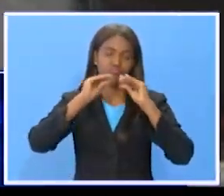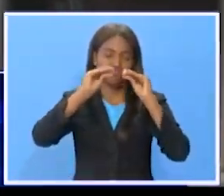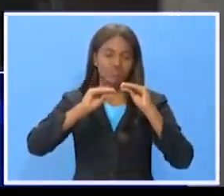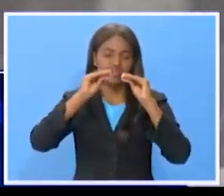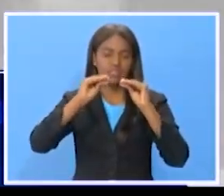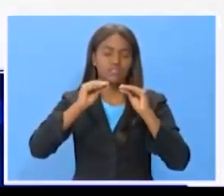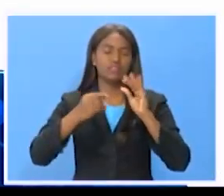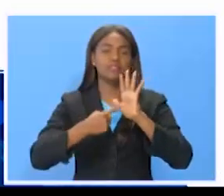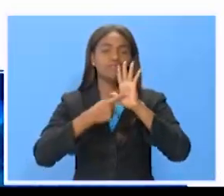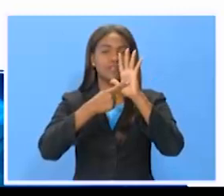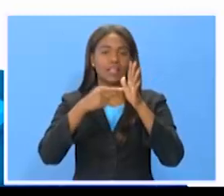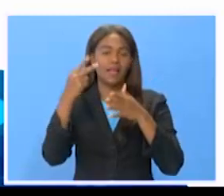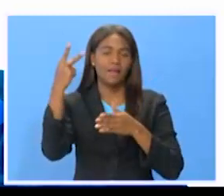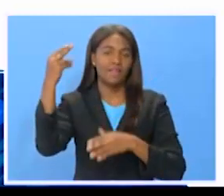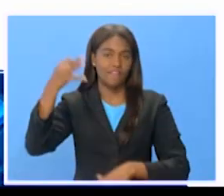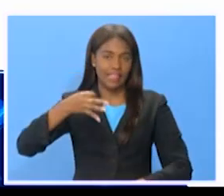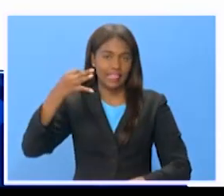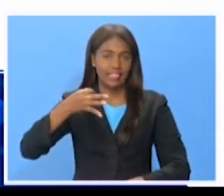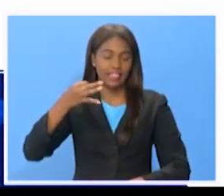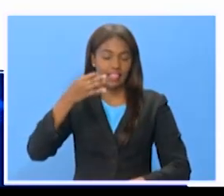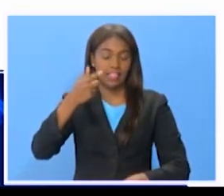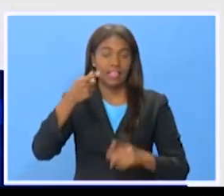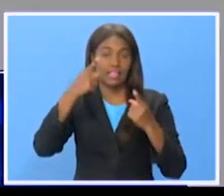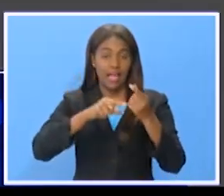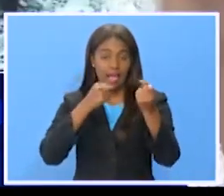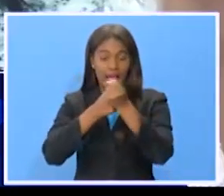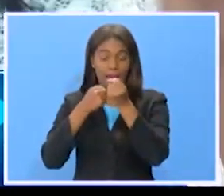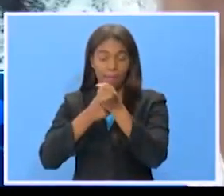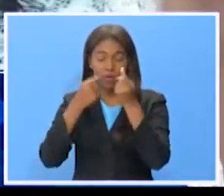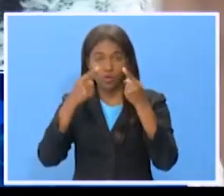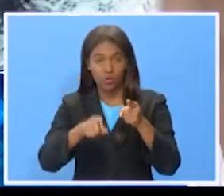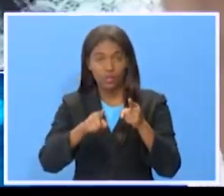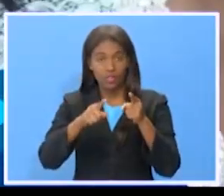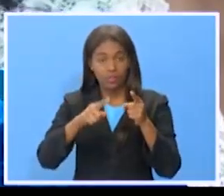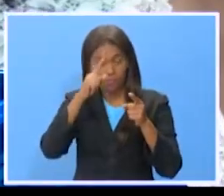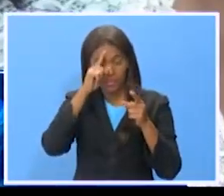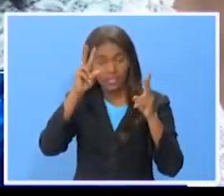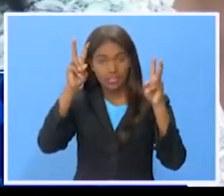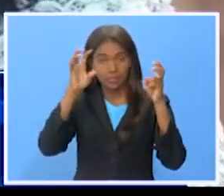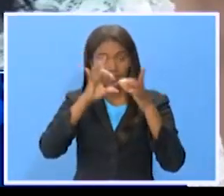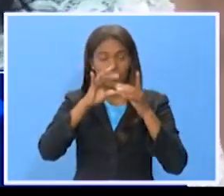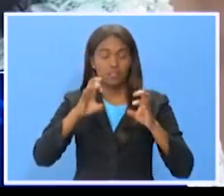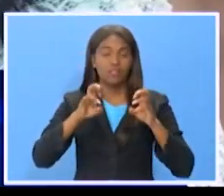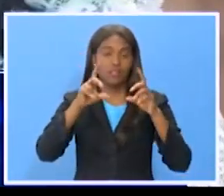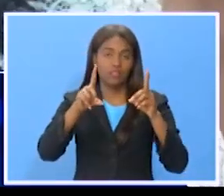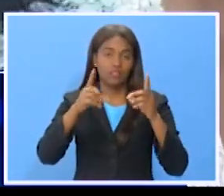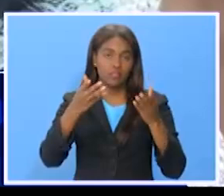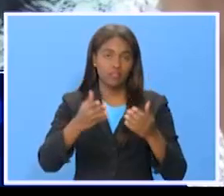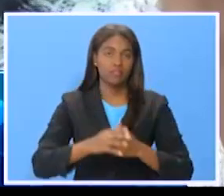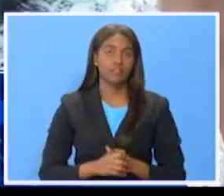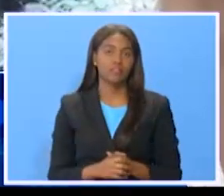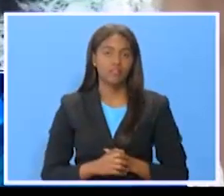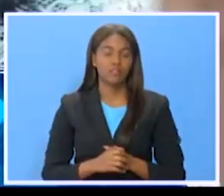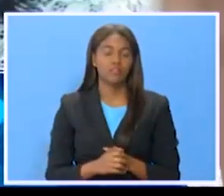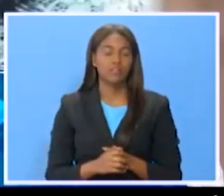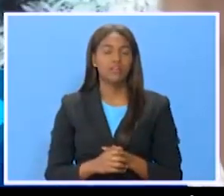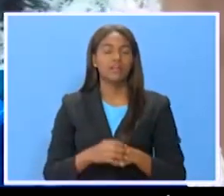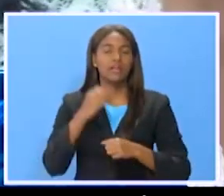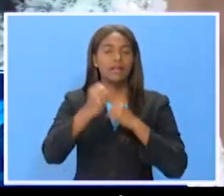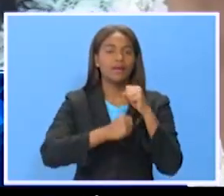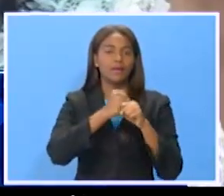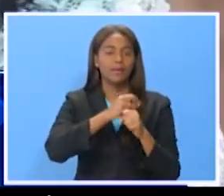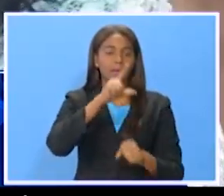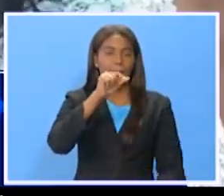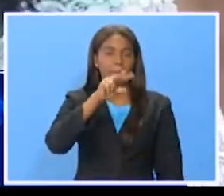mostrando verdades, e inspirada en el rescate de los aportes realizados en el ámbito educativo y en el cine local. La versión 2022